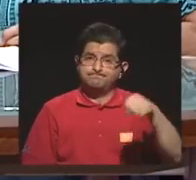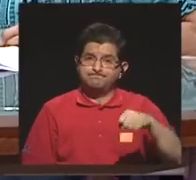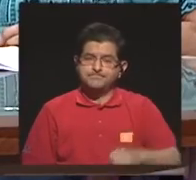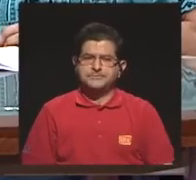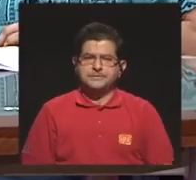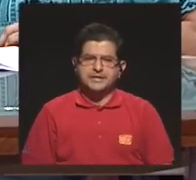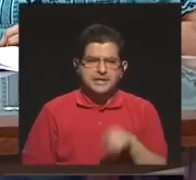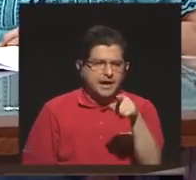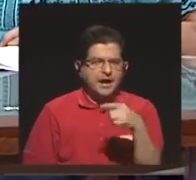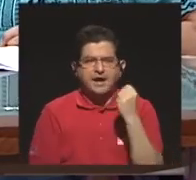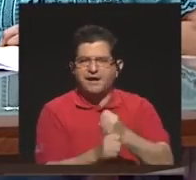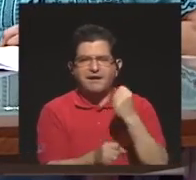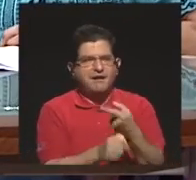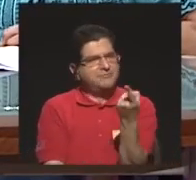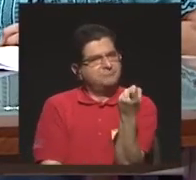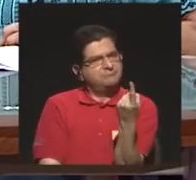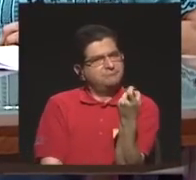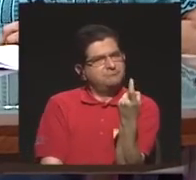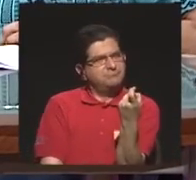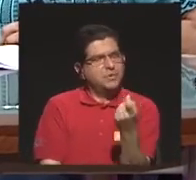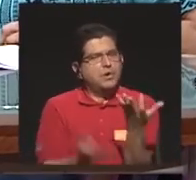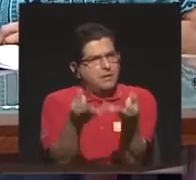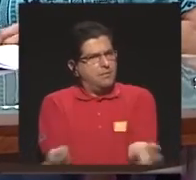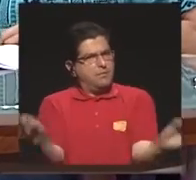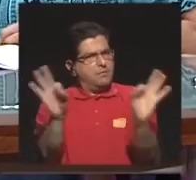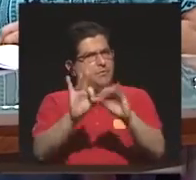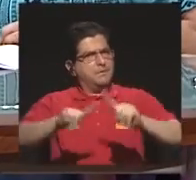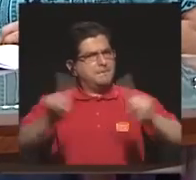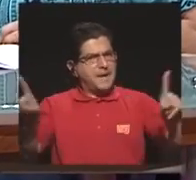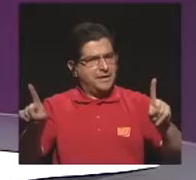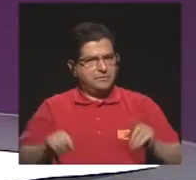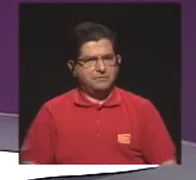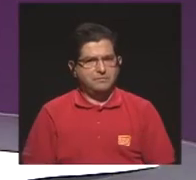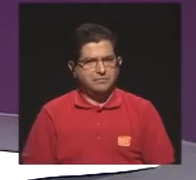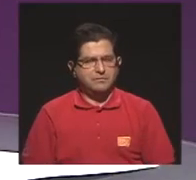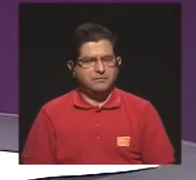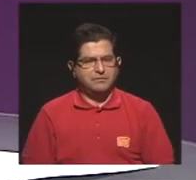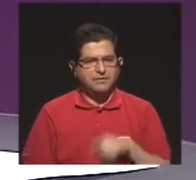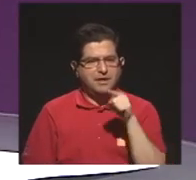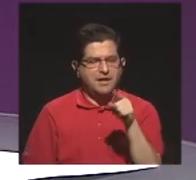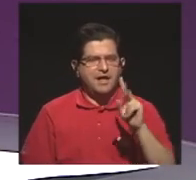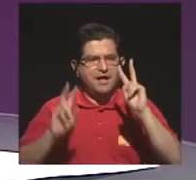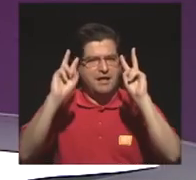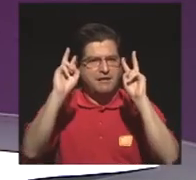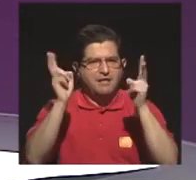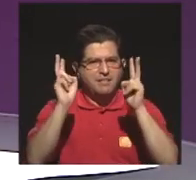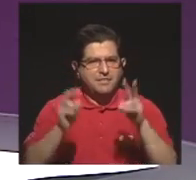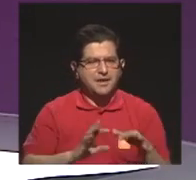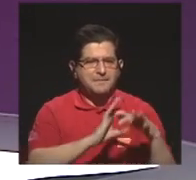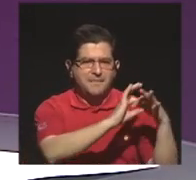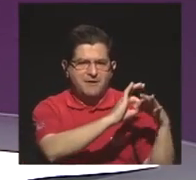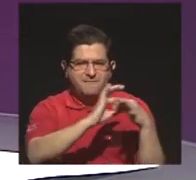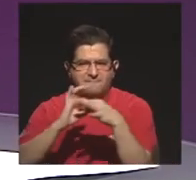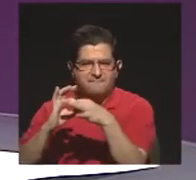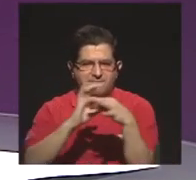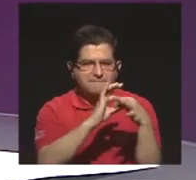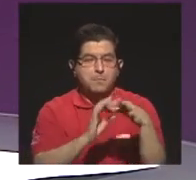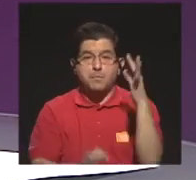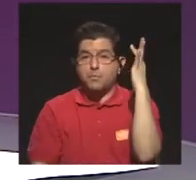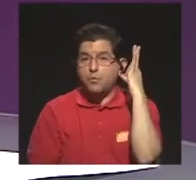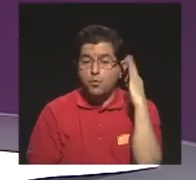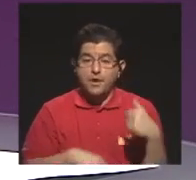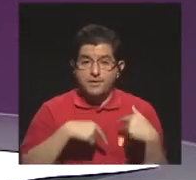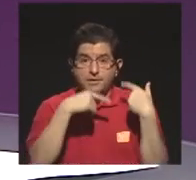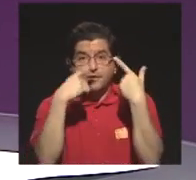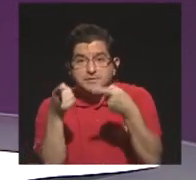un trabajo, pero también un trabajo muy importante. Pero también aquí está el tema de los vínculos de las mujeres que vayan